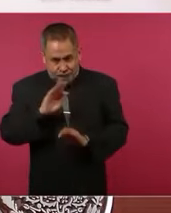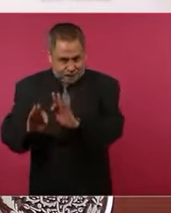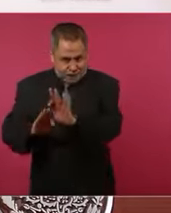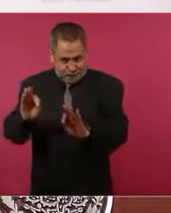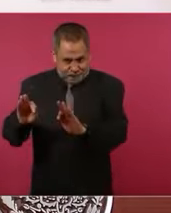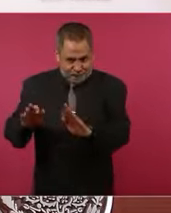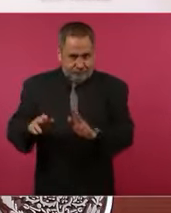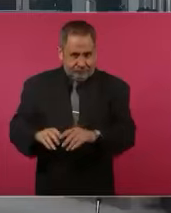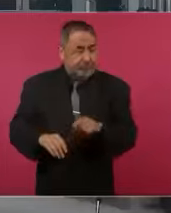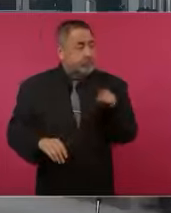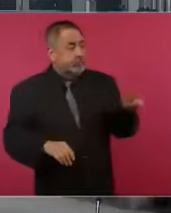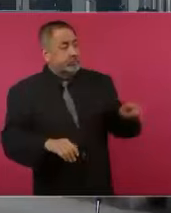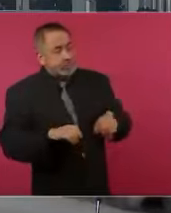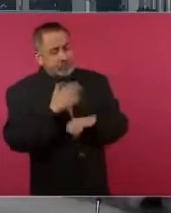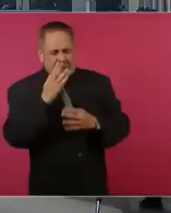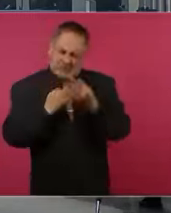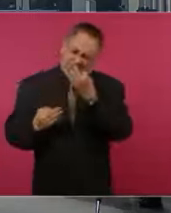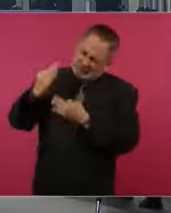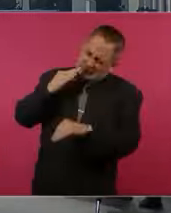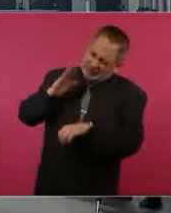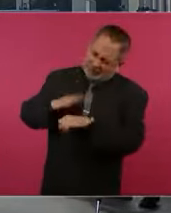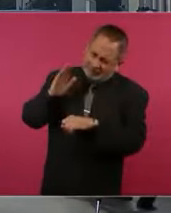Pero este quiere más apapacho.